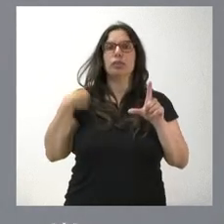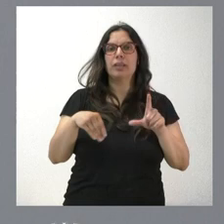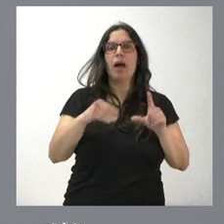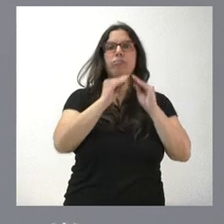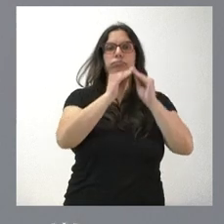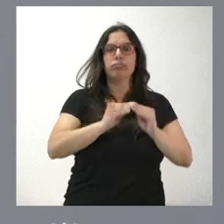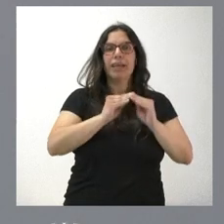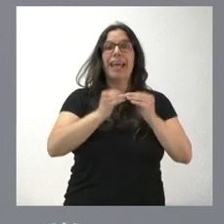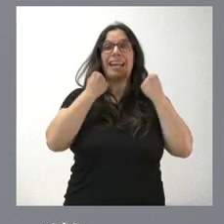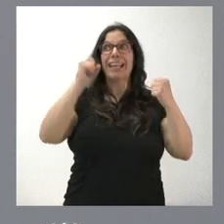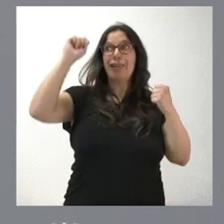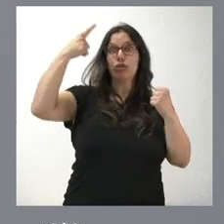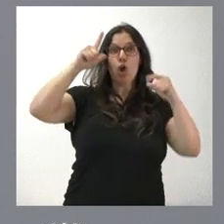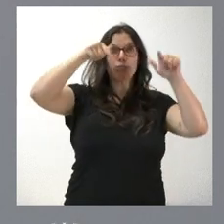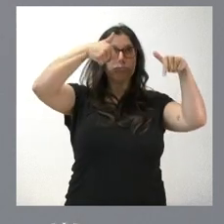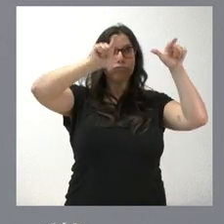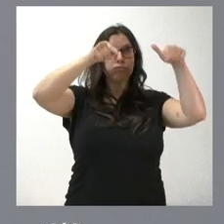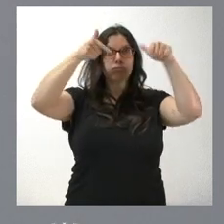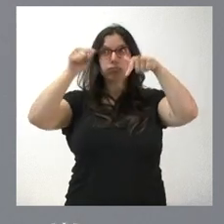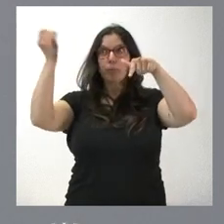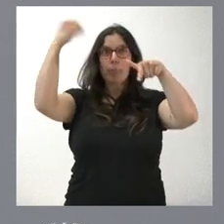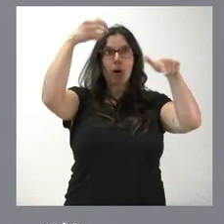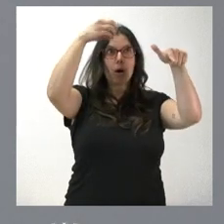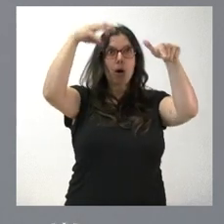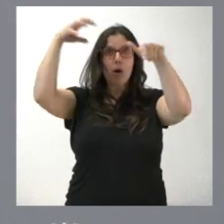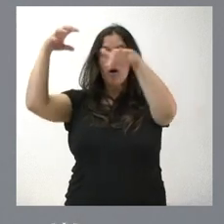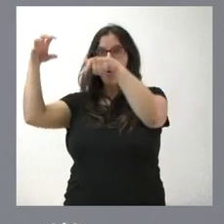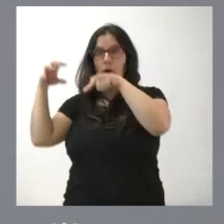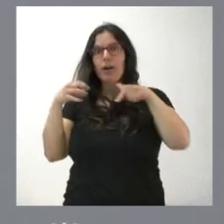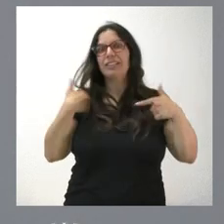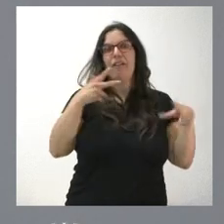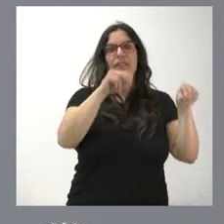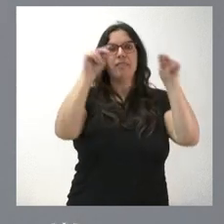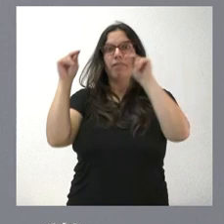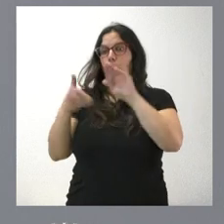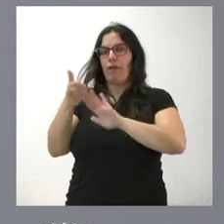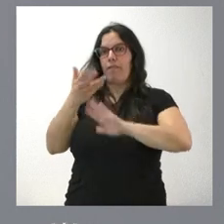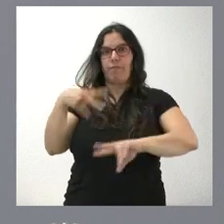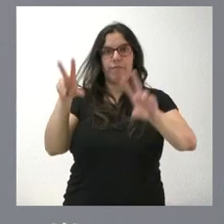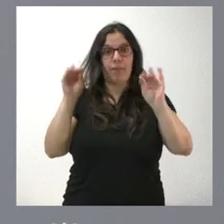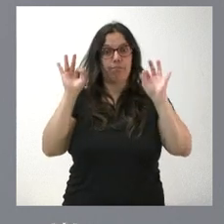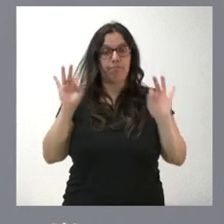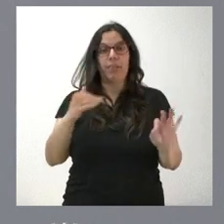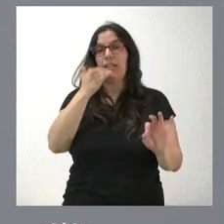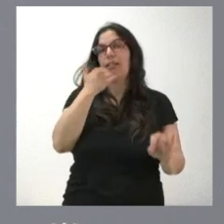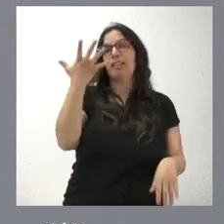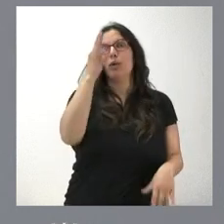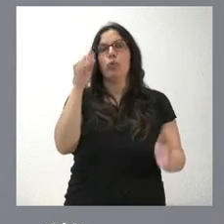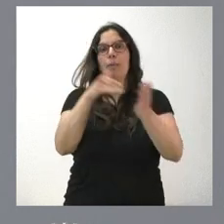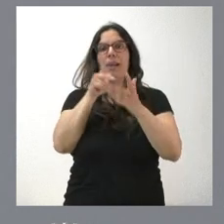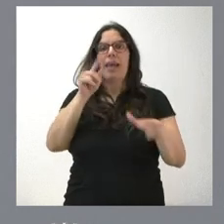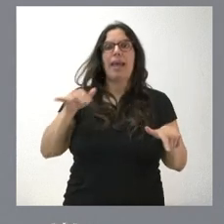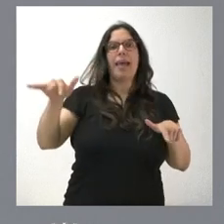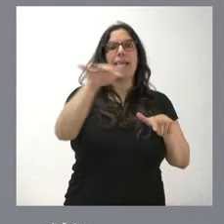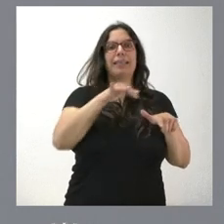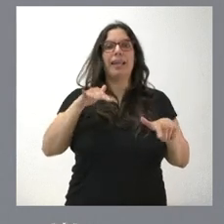de energía fotovoltaica para comunidades de regantes están ya finalizadas o están ya en fase de ejecución. Por tanto, casi 50.000 hectáreas